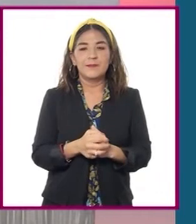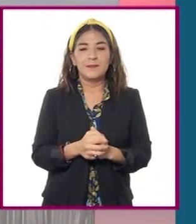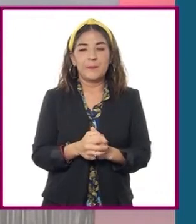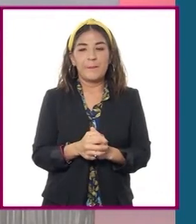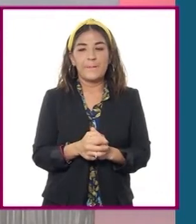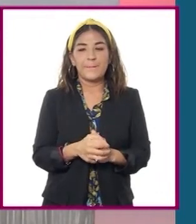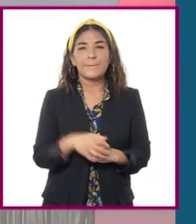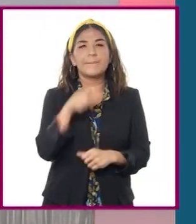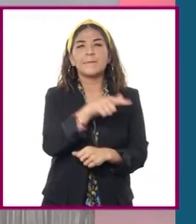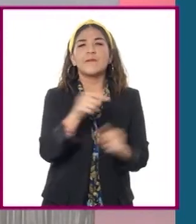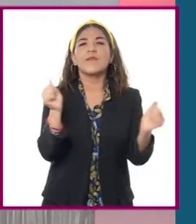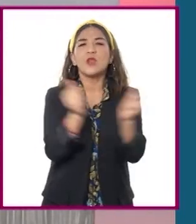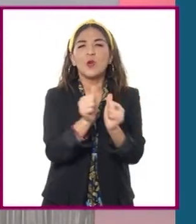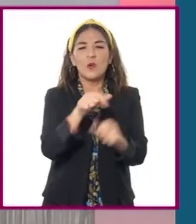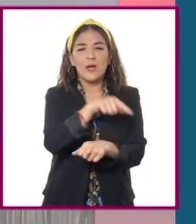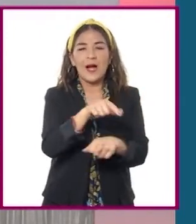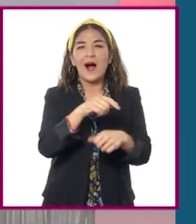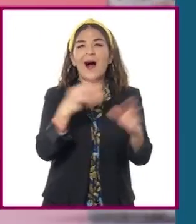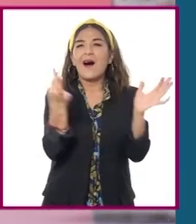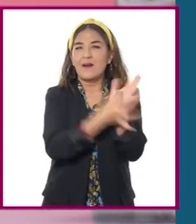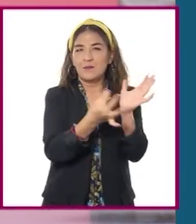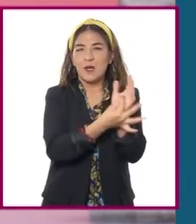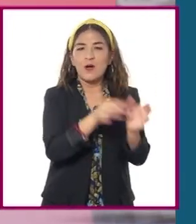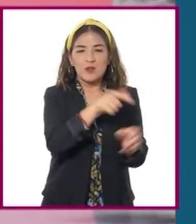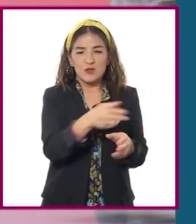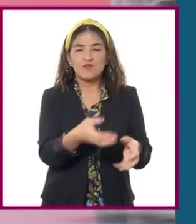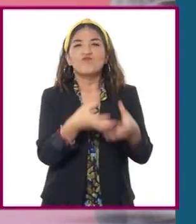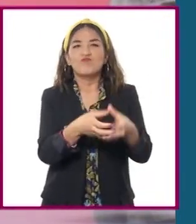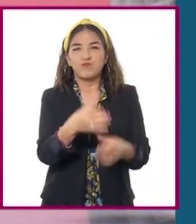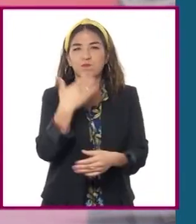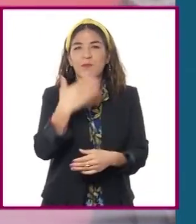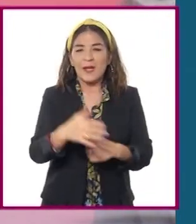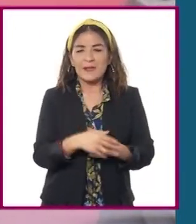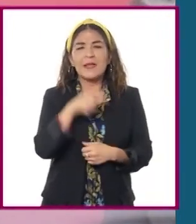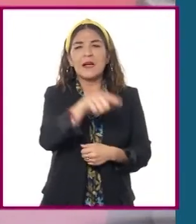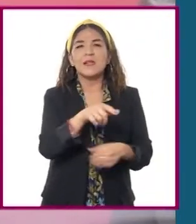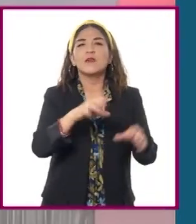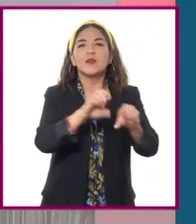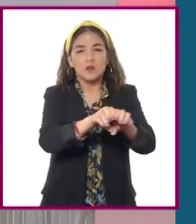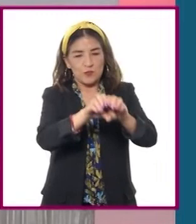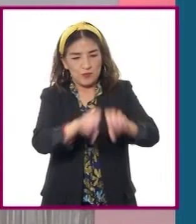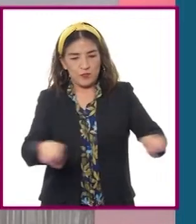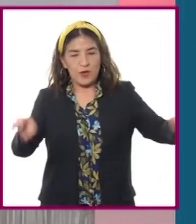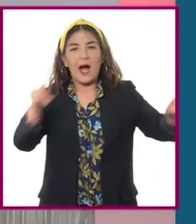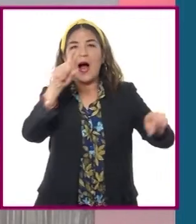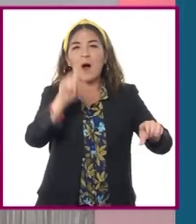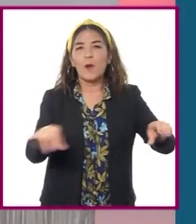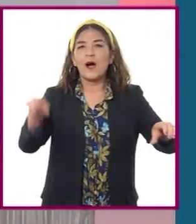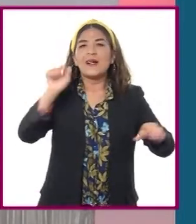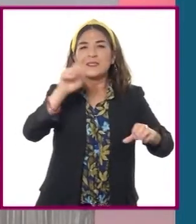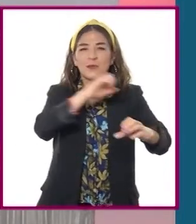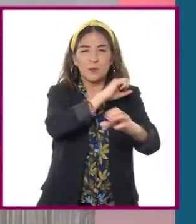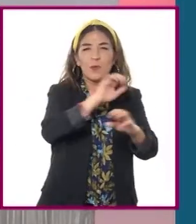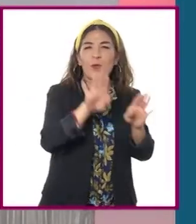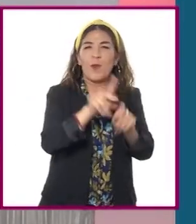Una conexión de aluminio de buen grosor. Esta conexión pertenece a una tubería transportadora de agua.